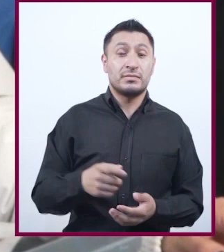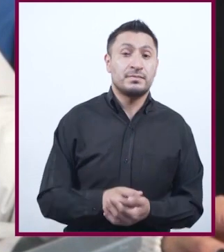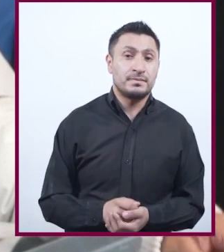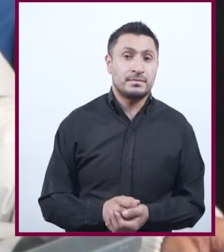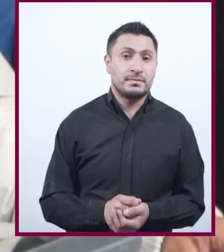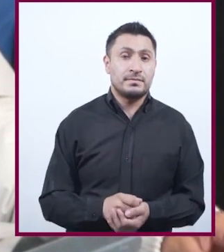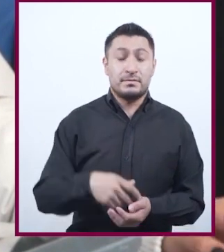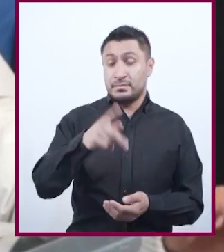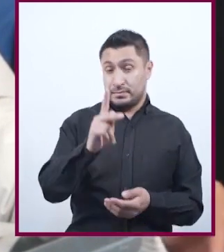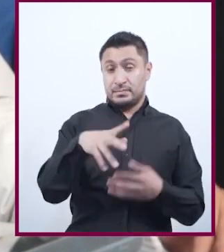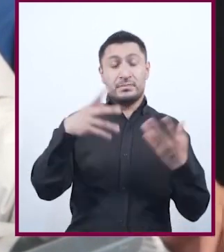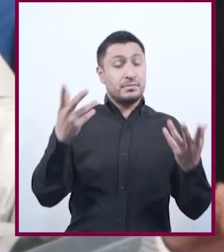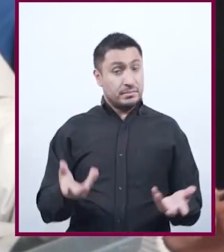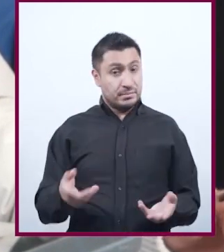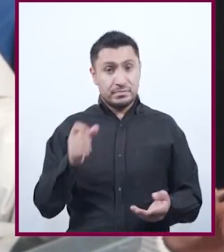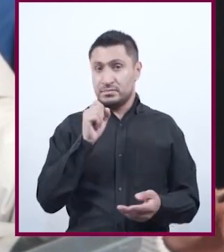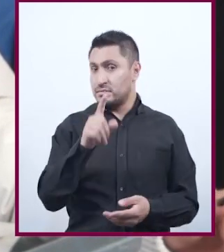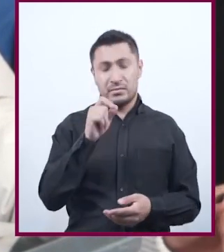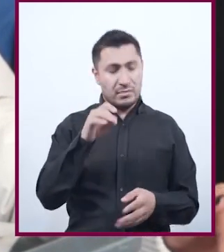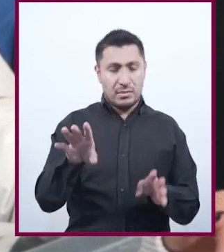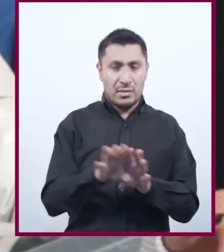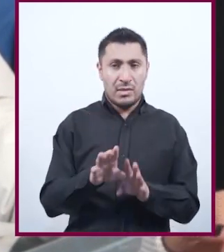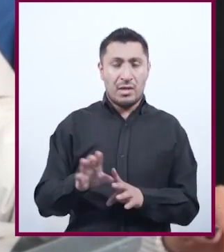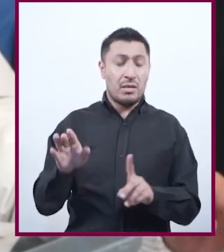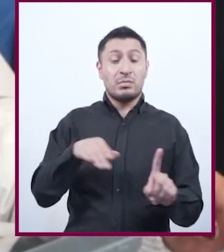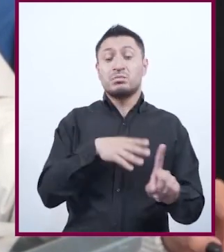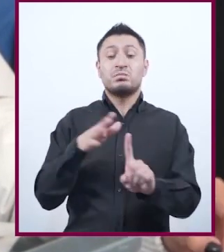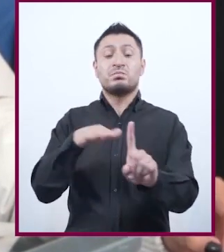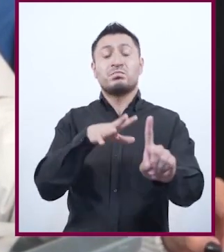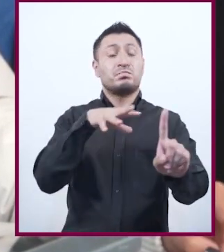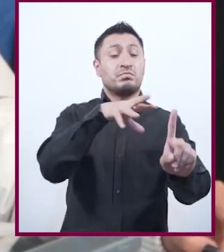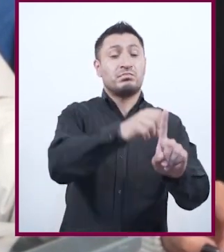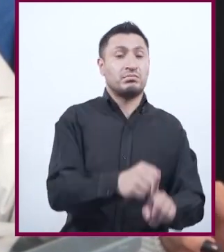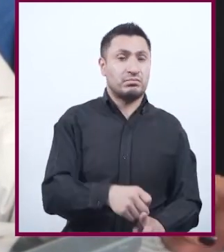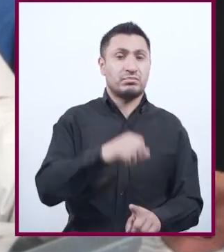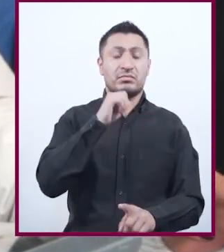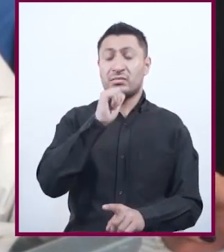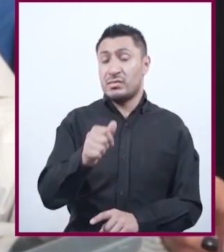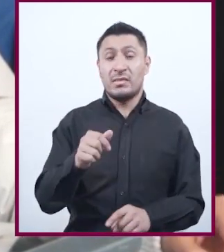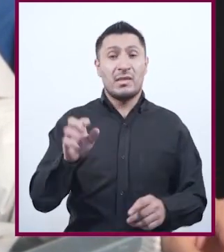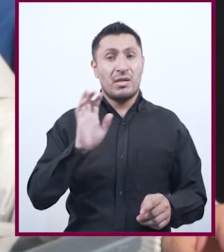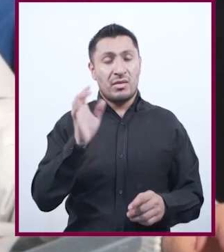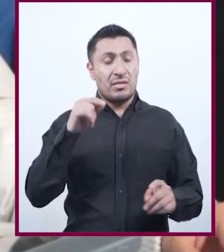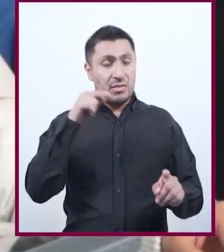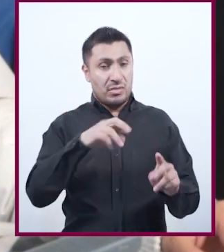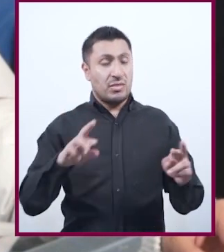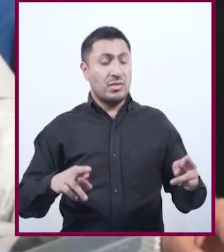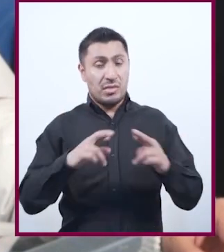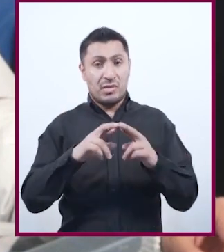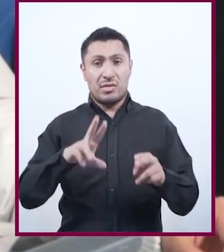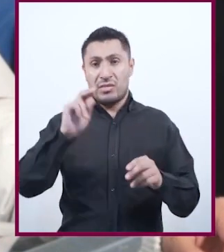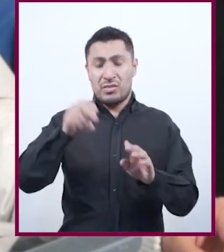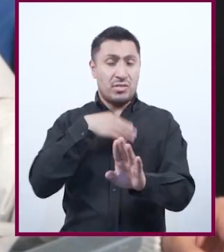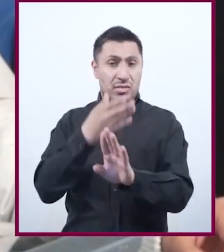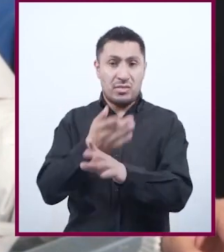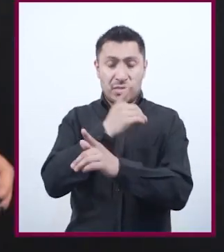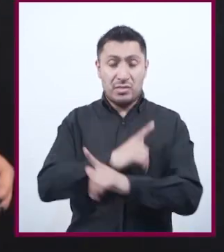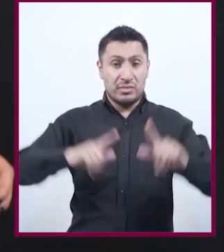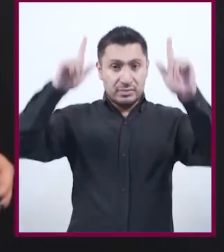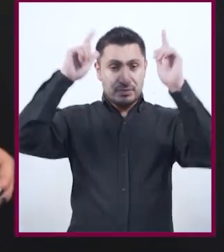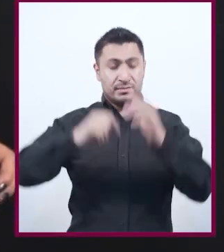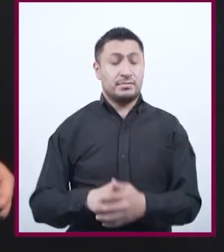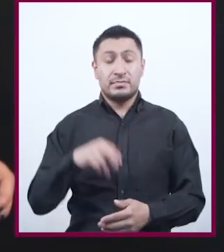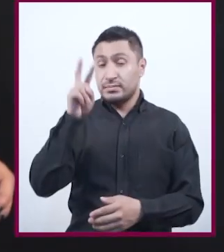haber religión oficial, pero tampoco perseguirse a nadie por practicar una religión siempre y cuando ésta no violente la libertad de